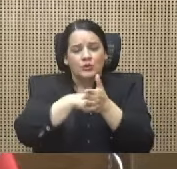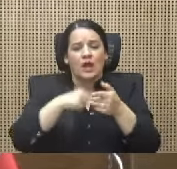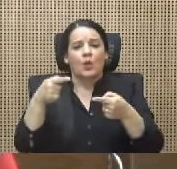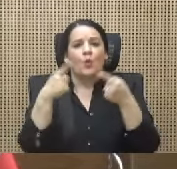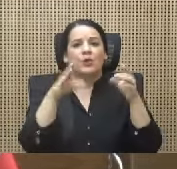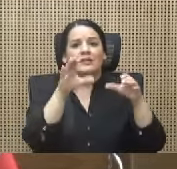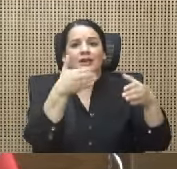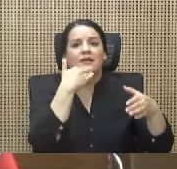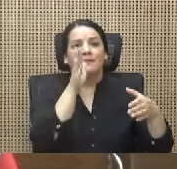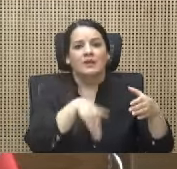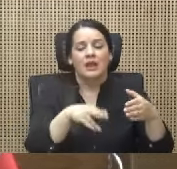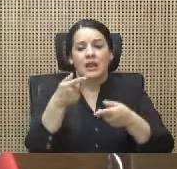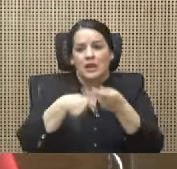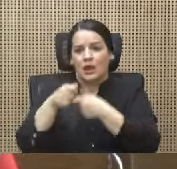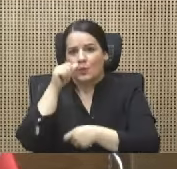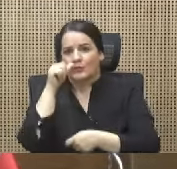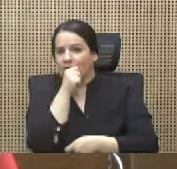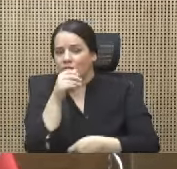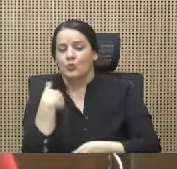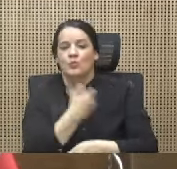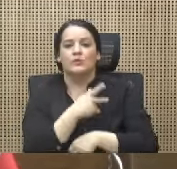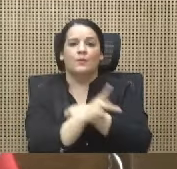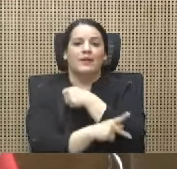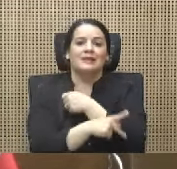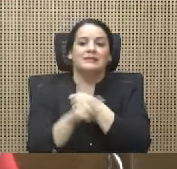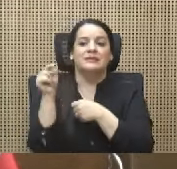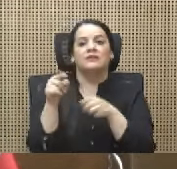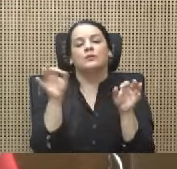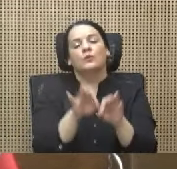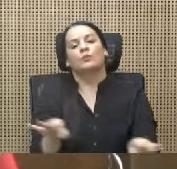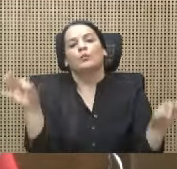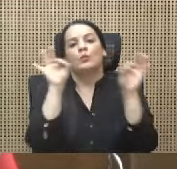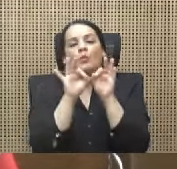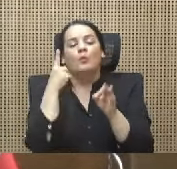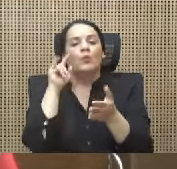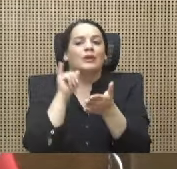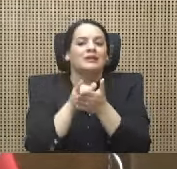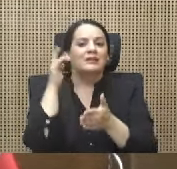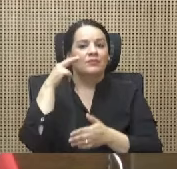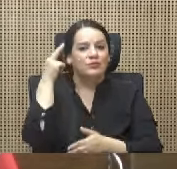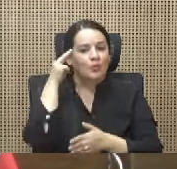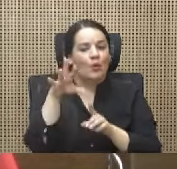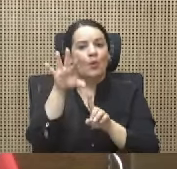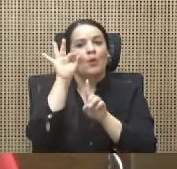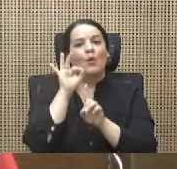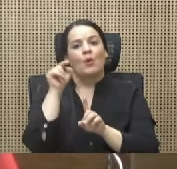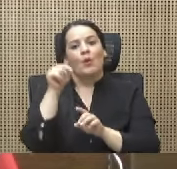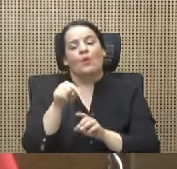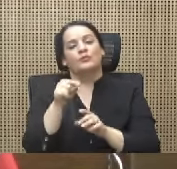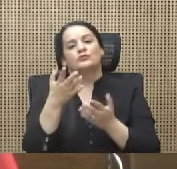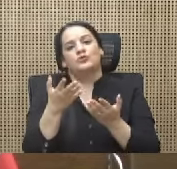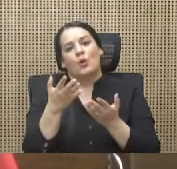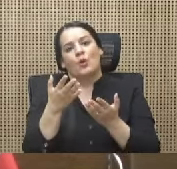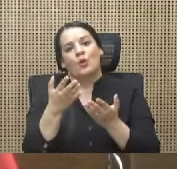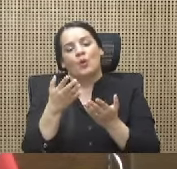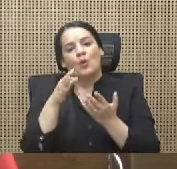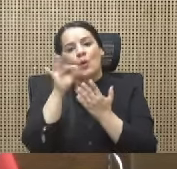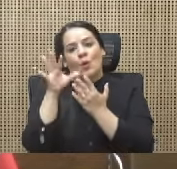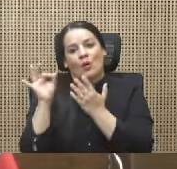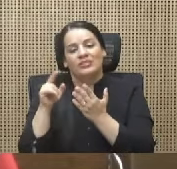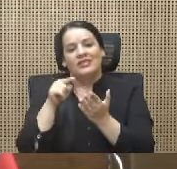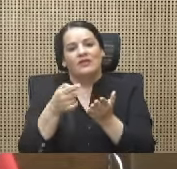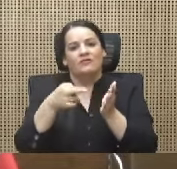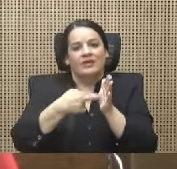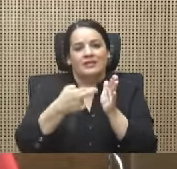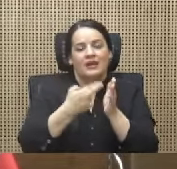país es de vital importancia. Y es por esto que hemos optado por la opción de reiterar estas mociones el día de hoy. Gracias,